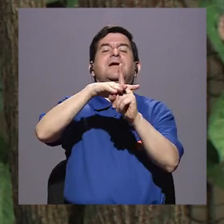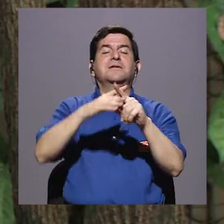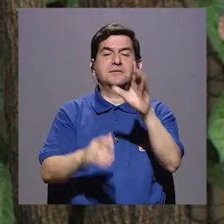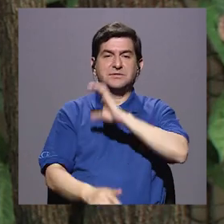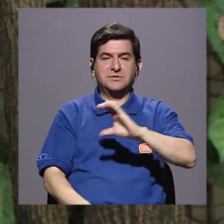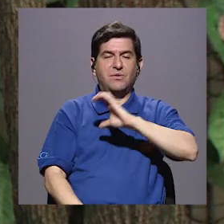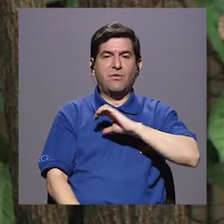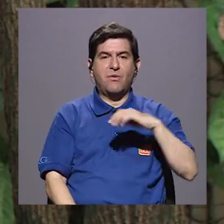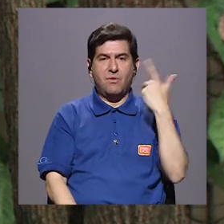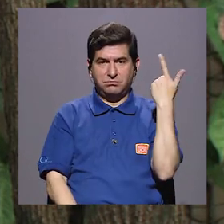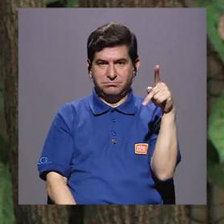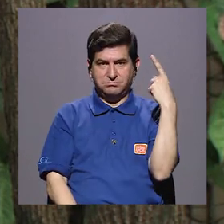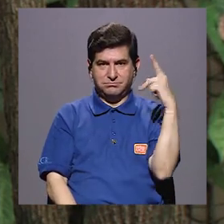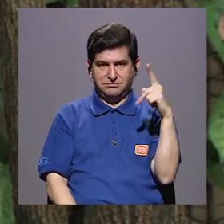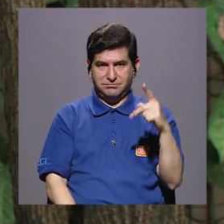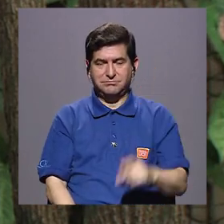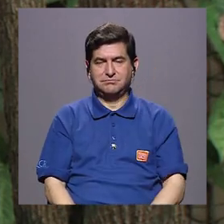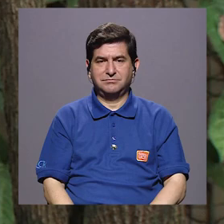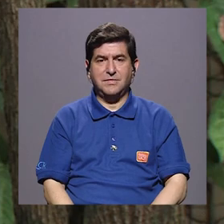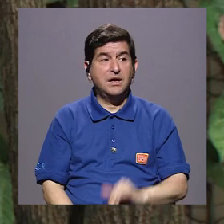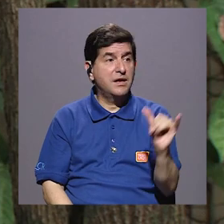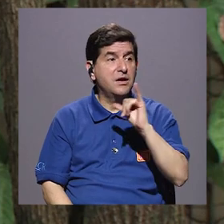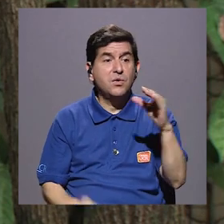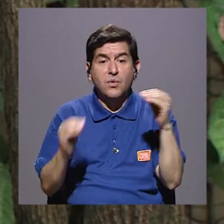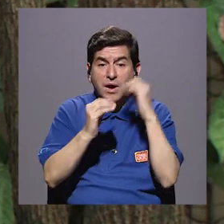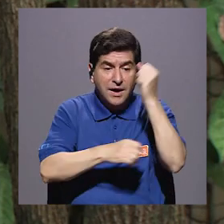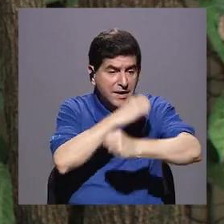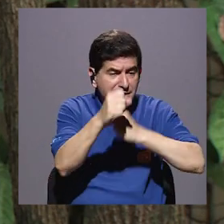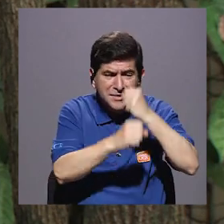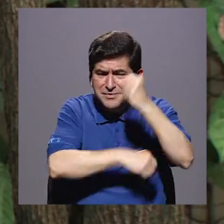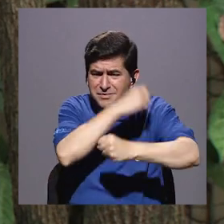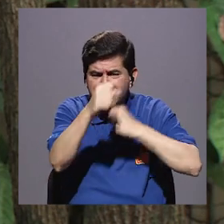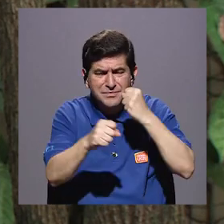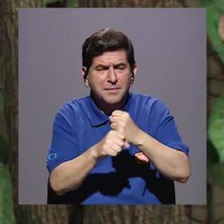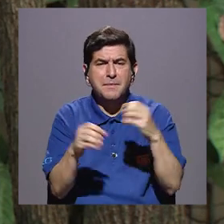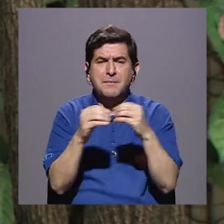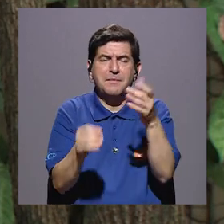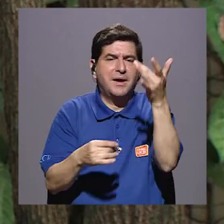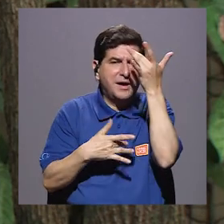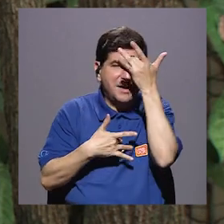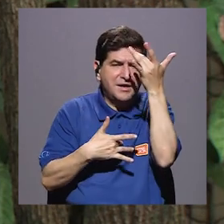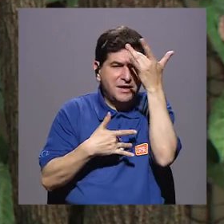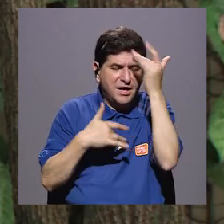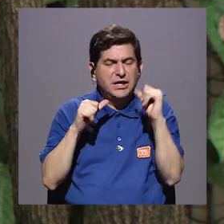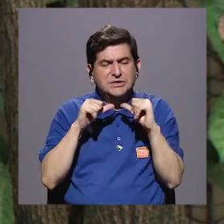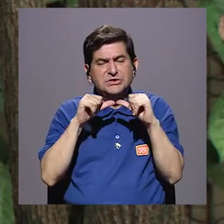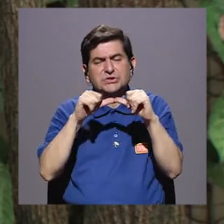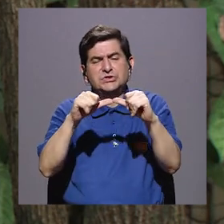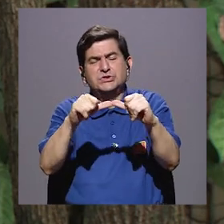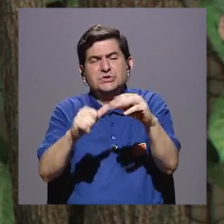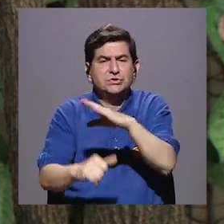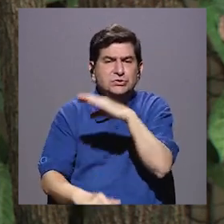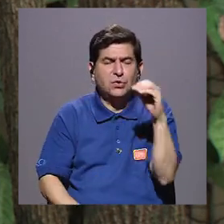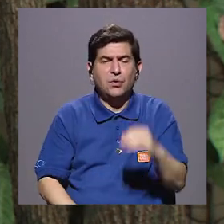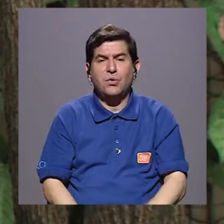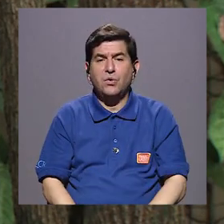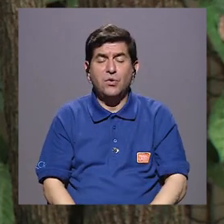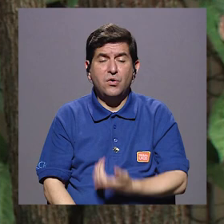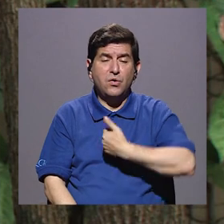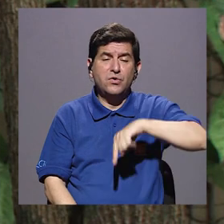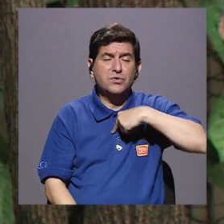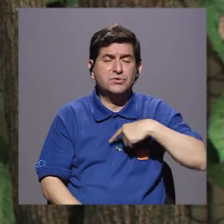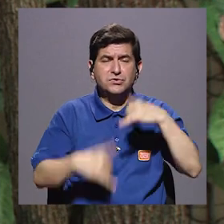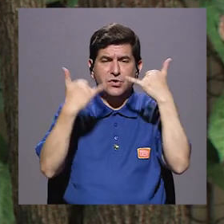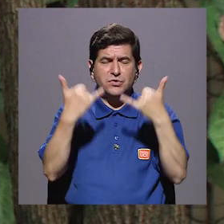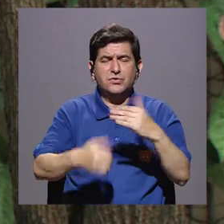más factores de riesgo vamos a tener de sarcopenia. Igual, entre más edad, usualmente vamos a tener más enfermedades crónicas o vamos a tener más años de